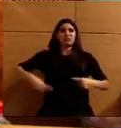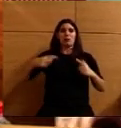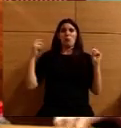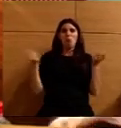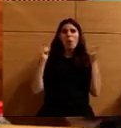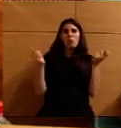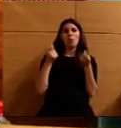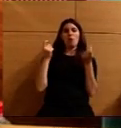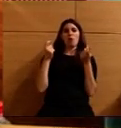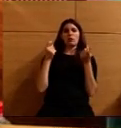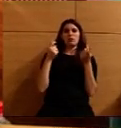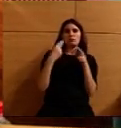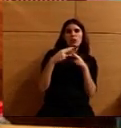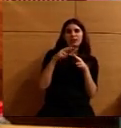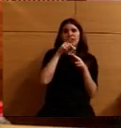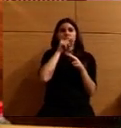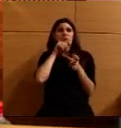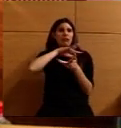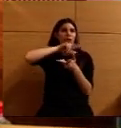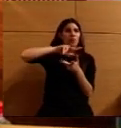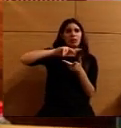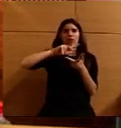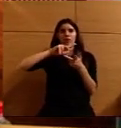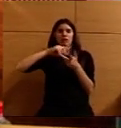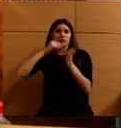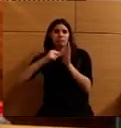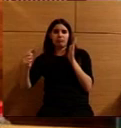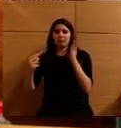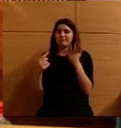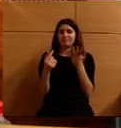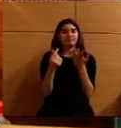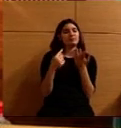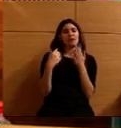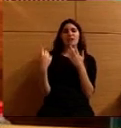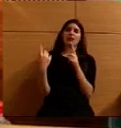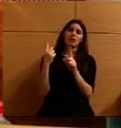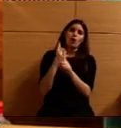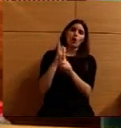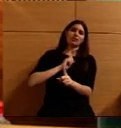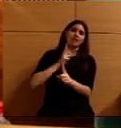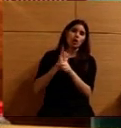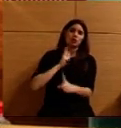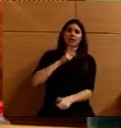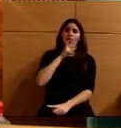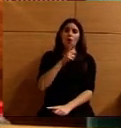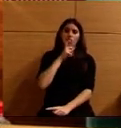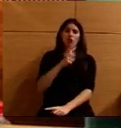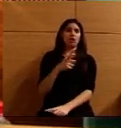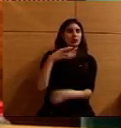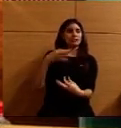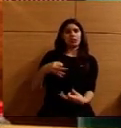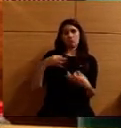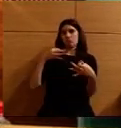permanentemente con la política de tuit y de estar permanentemente intoxicando sobre cuestiones